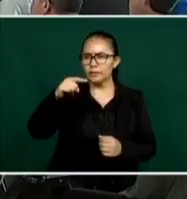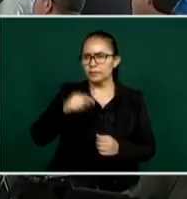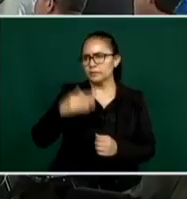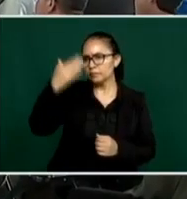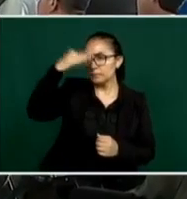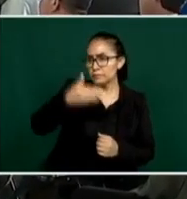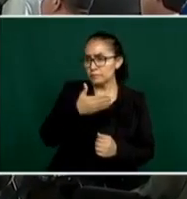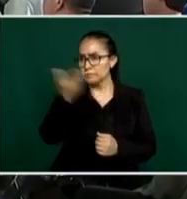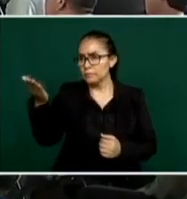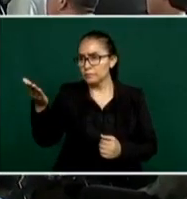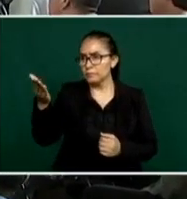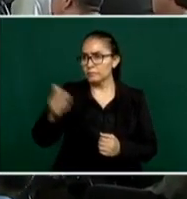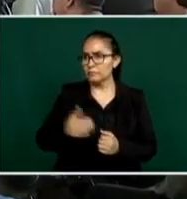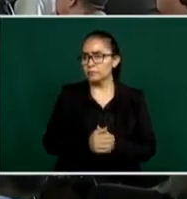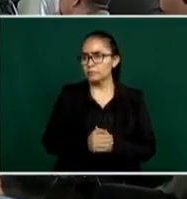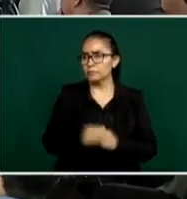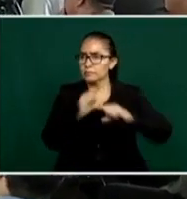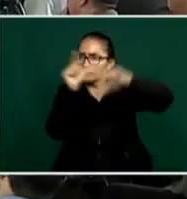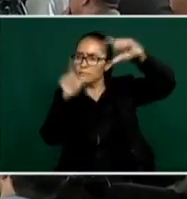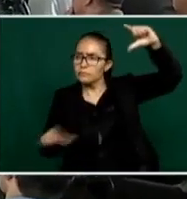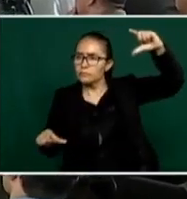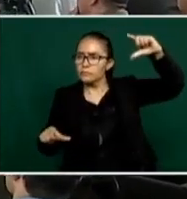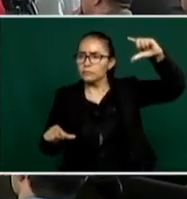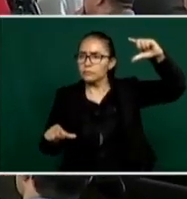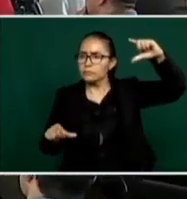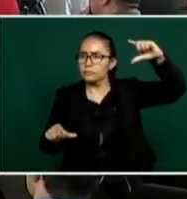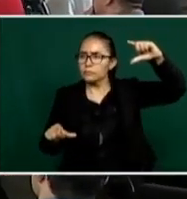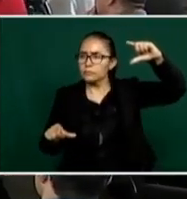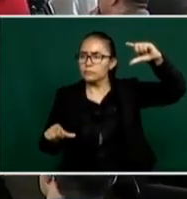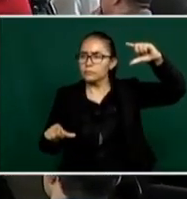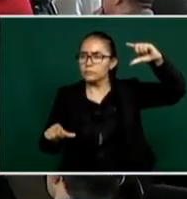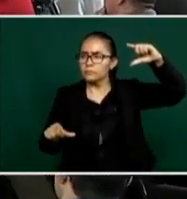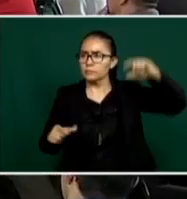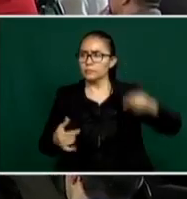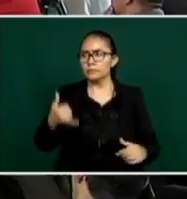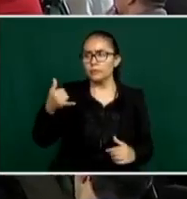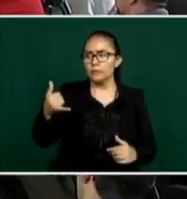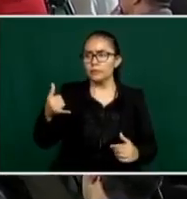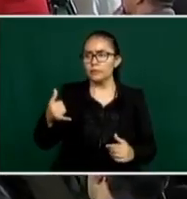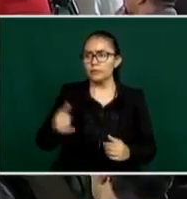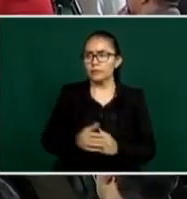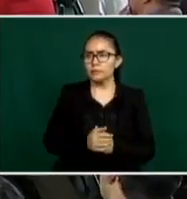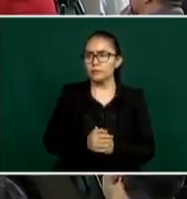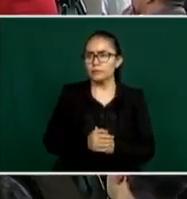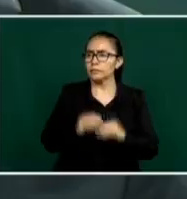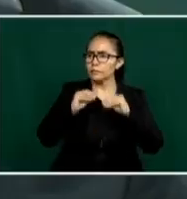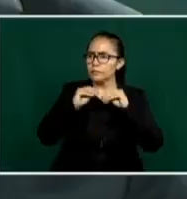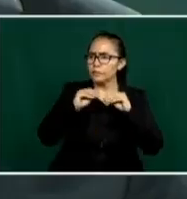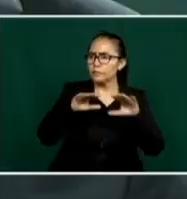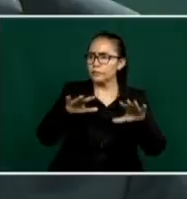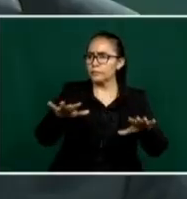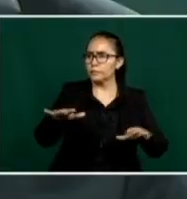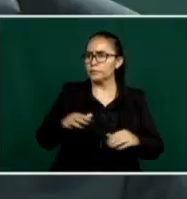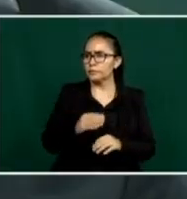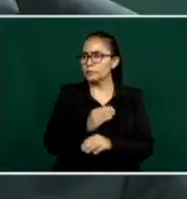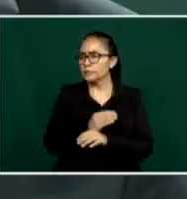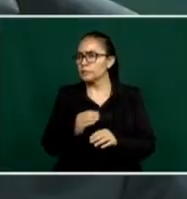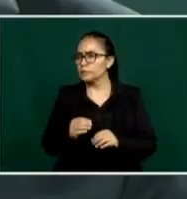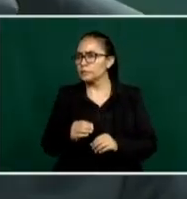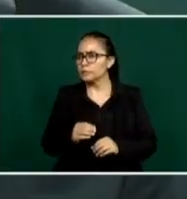a nivel nacional, aquí se daba el caso de